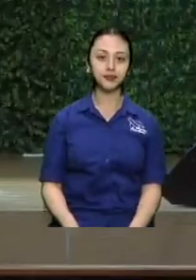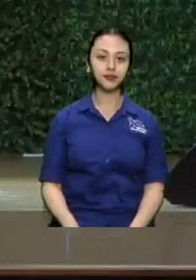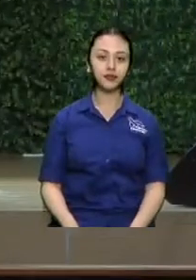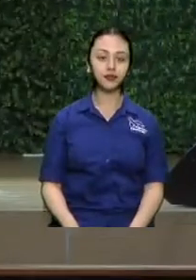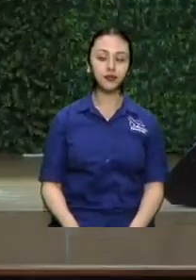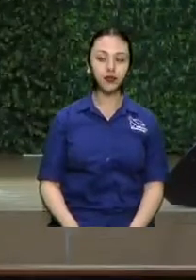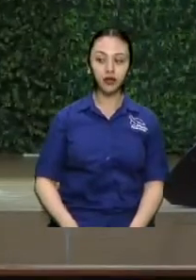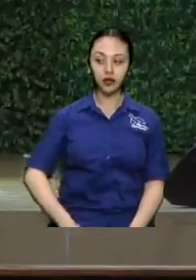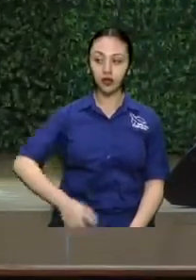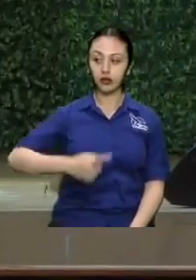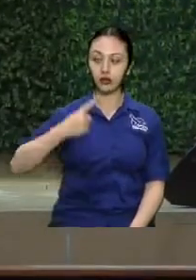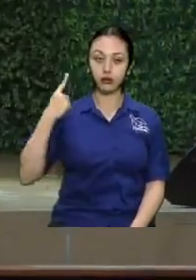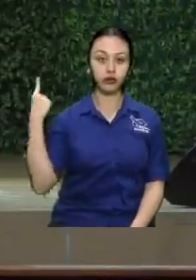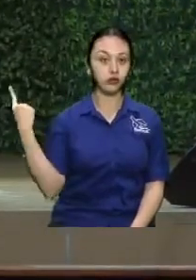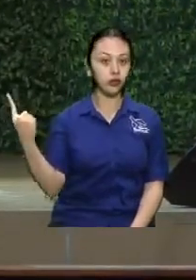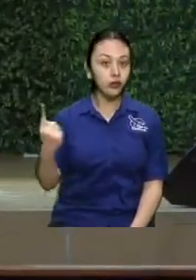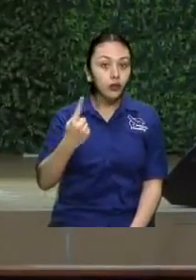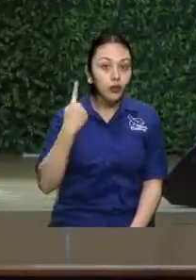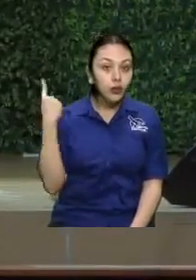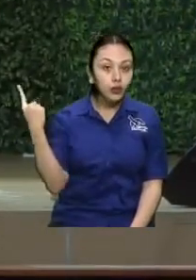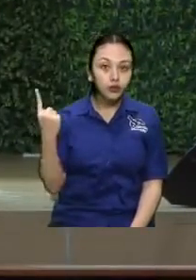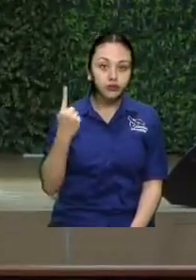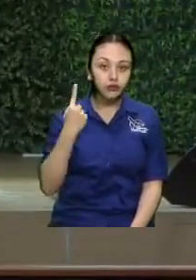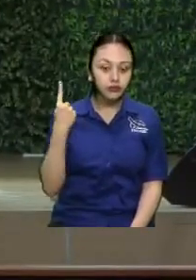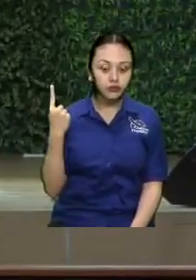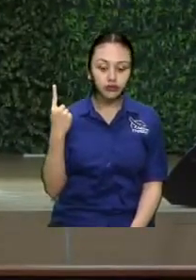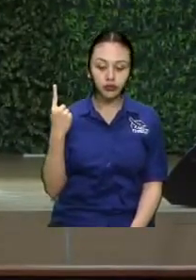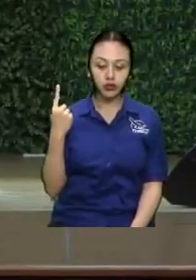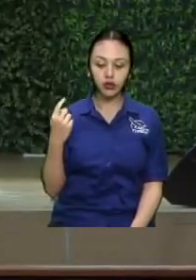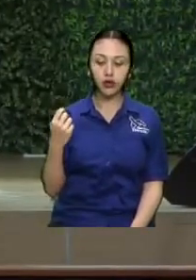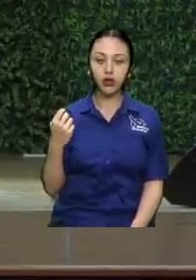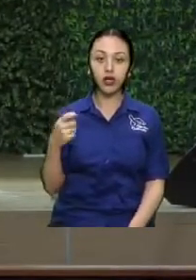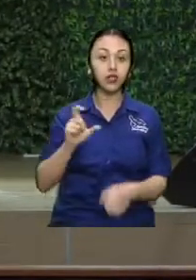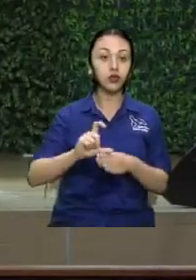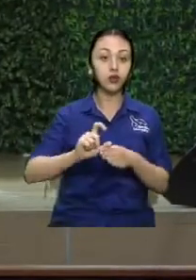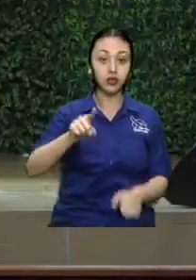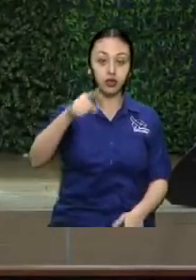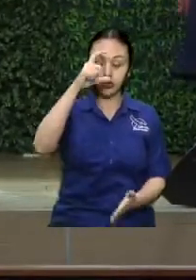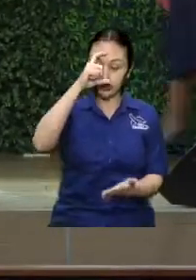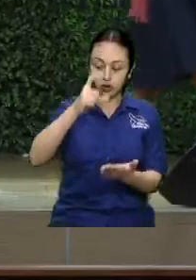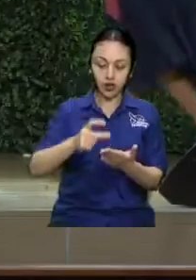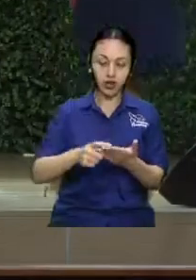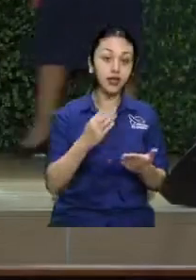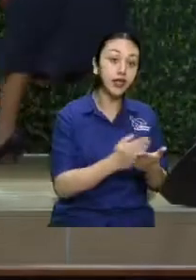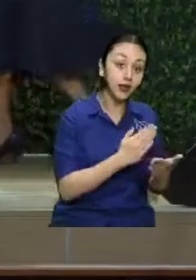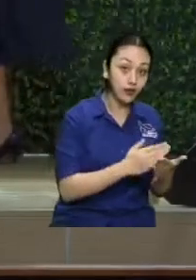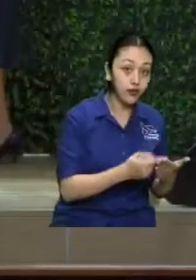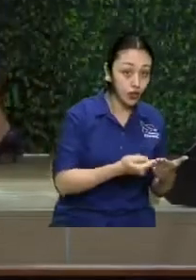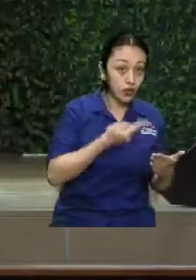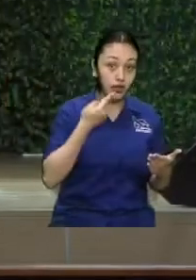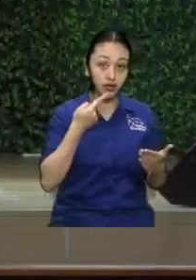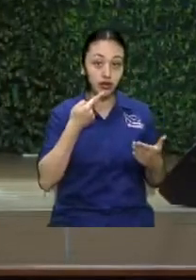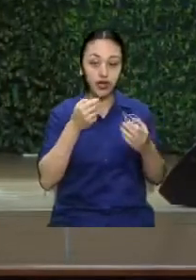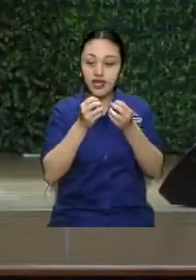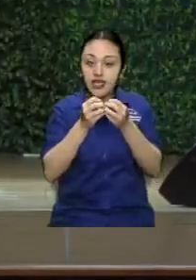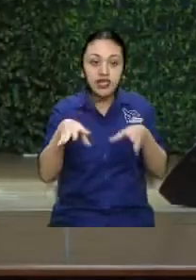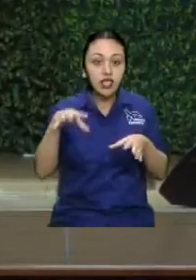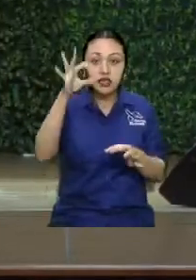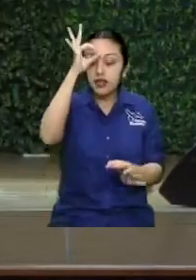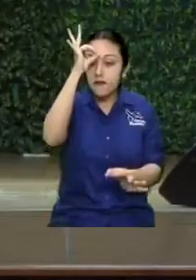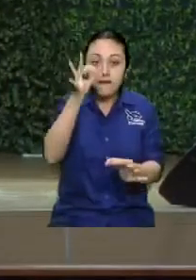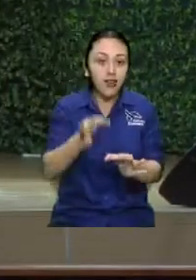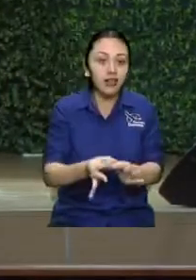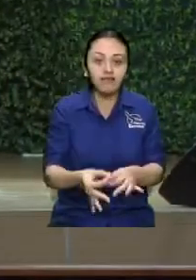Todo depende de lo que tú creas. La Biblia lo dice claramente que sin fe